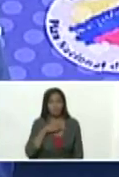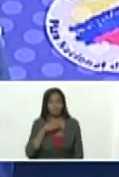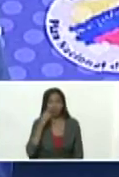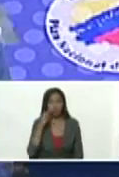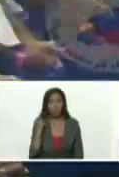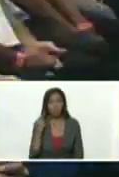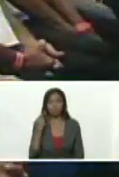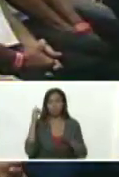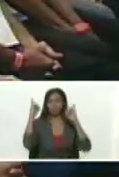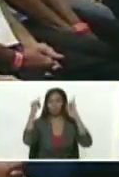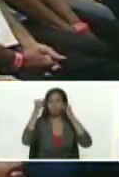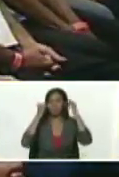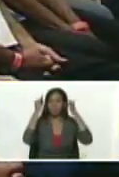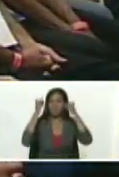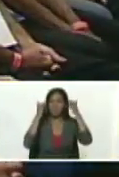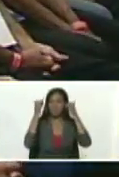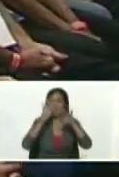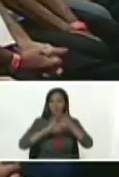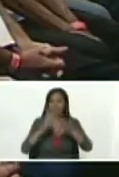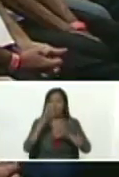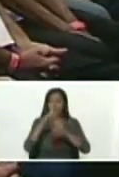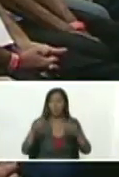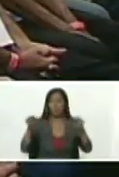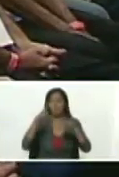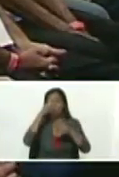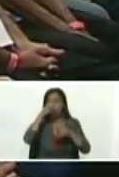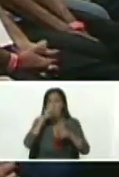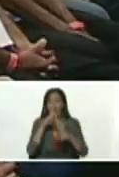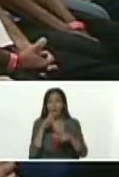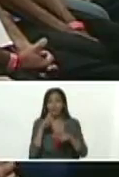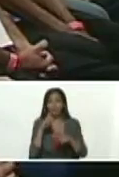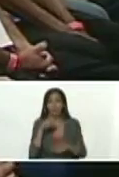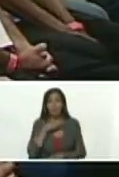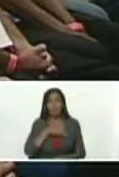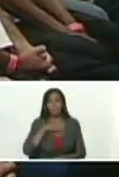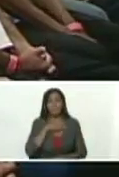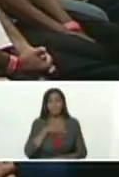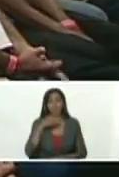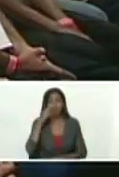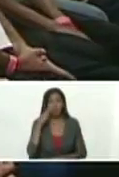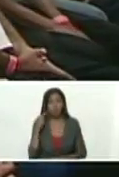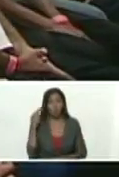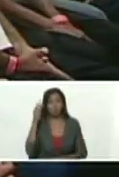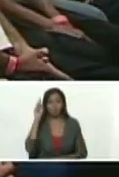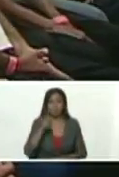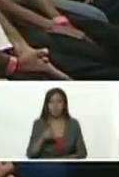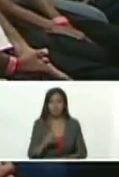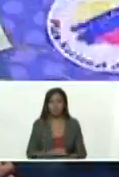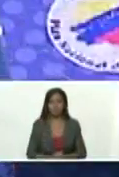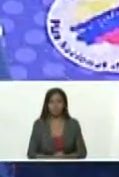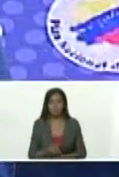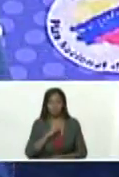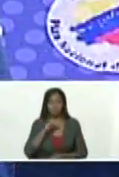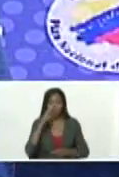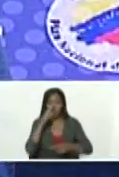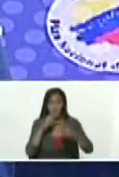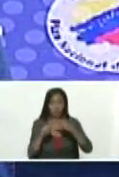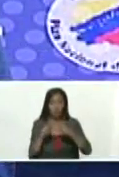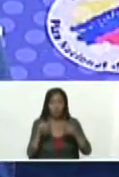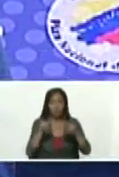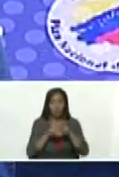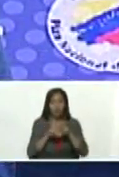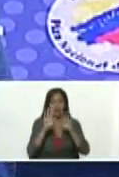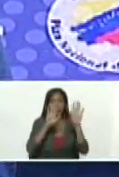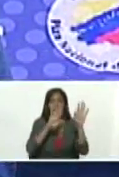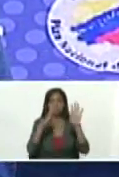fiesta, porque hoy está cumpliendo años la misión Robinson. Pero además estamos conmemorando los